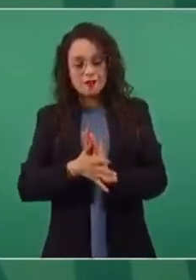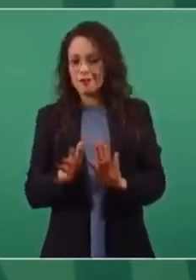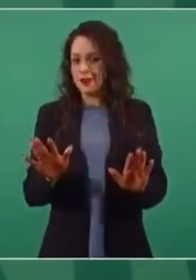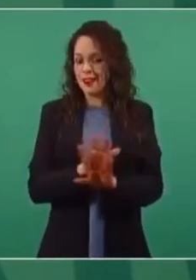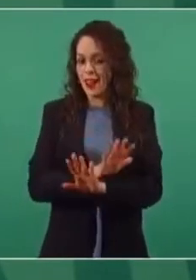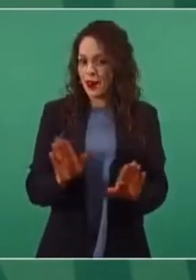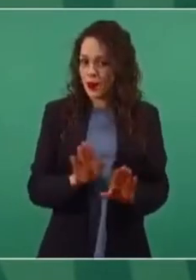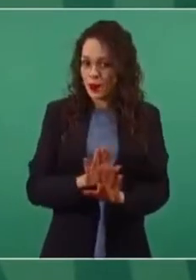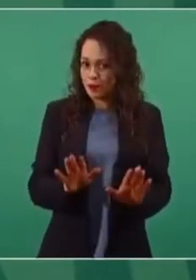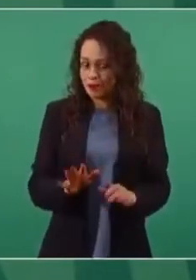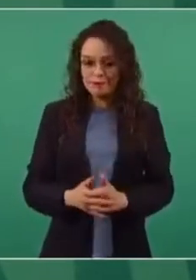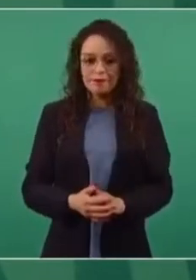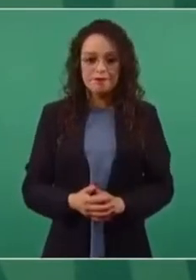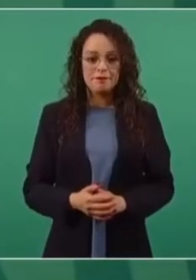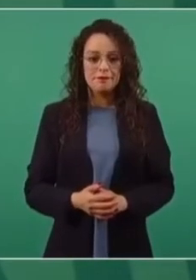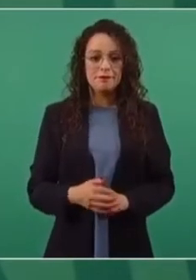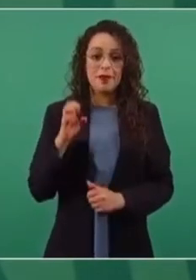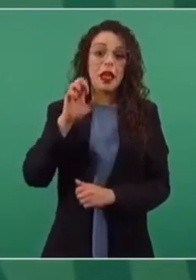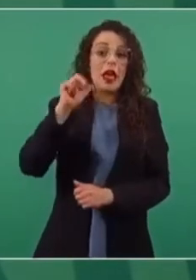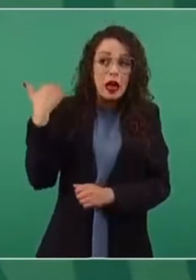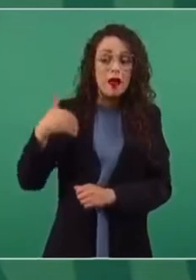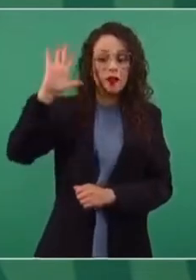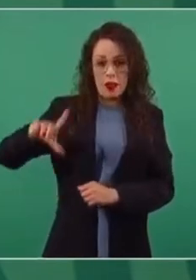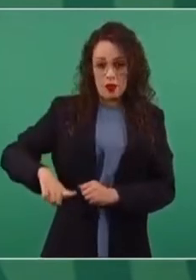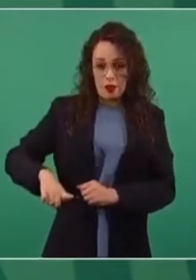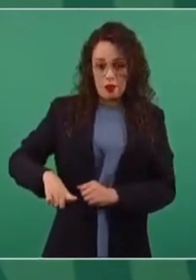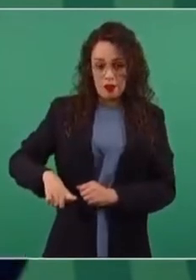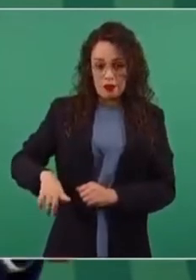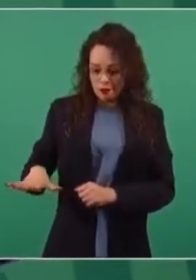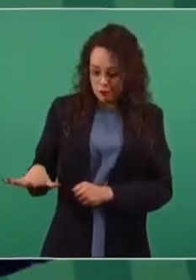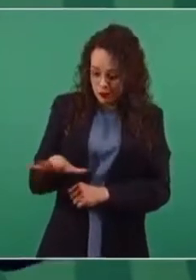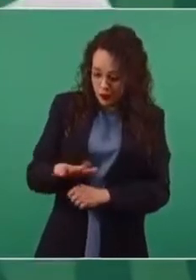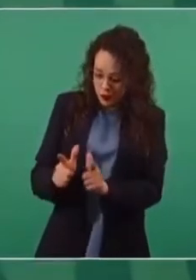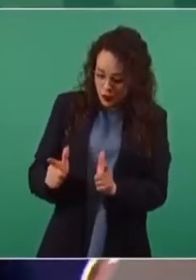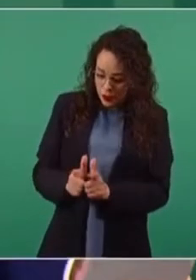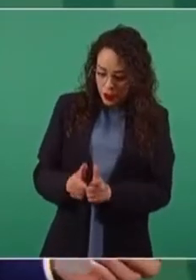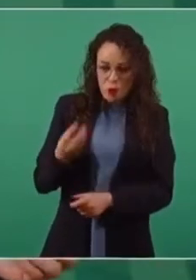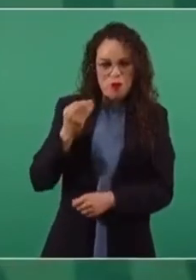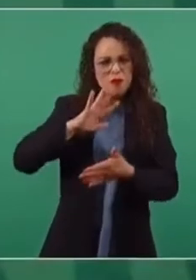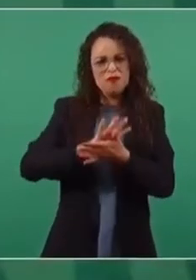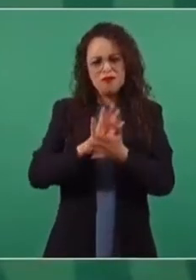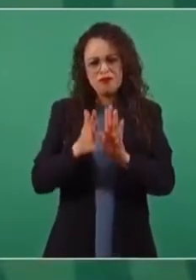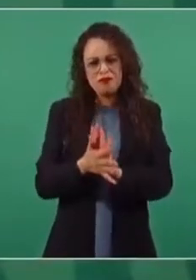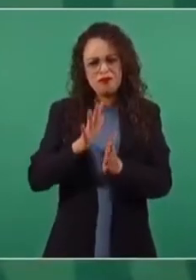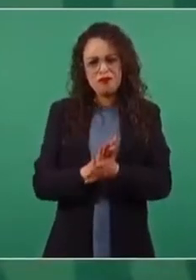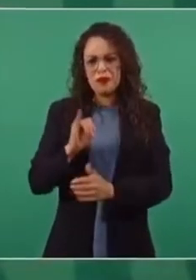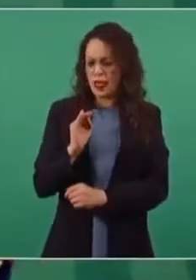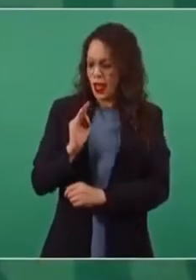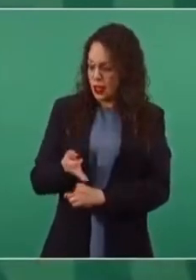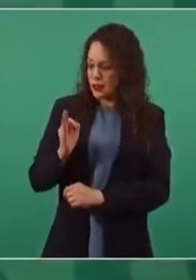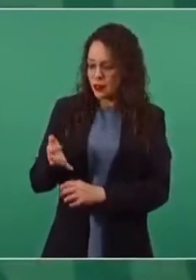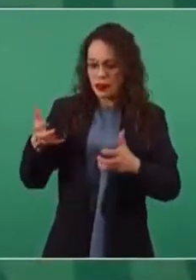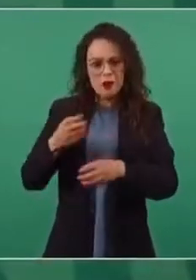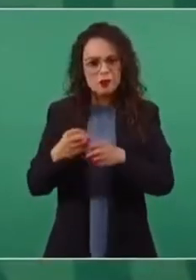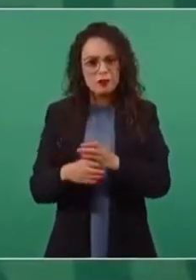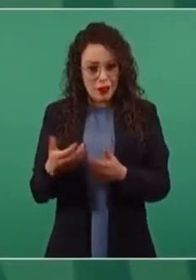gobierno era una red de complicidades y componendas. Y eso se terminó.